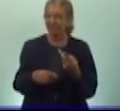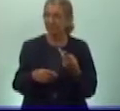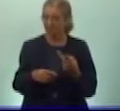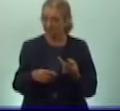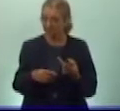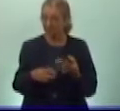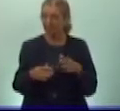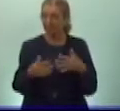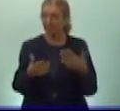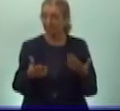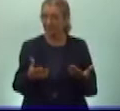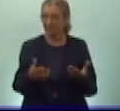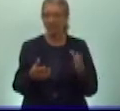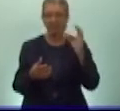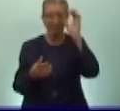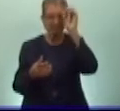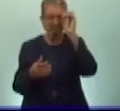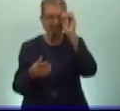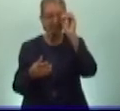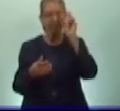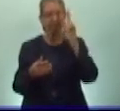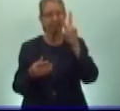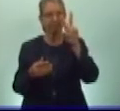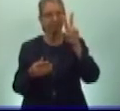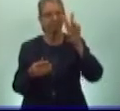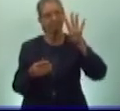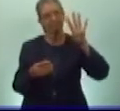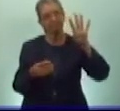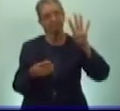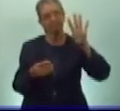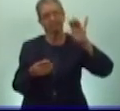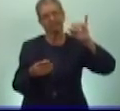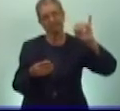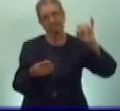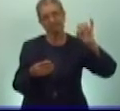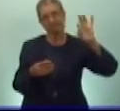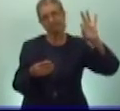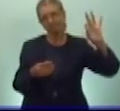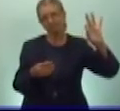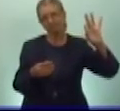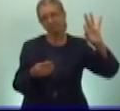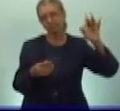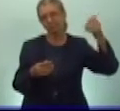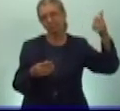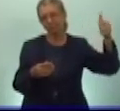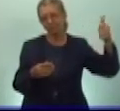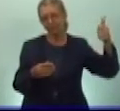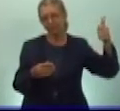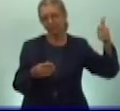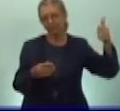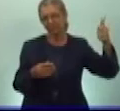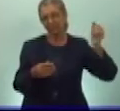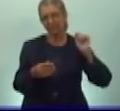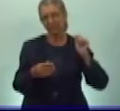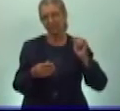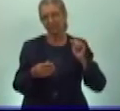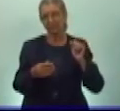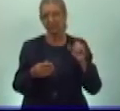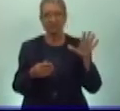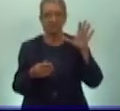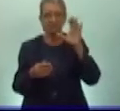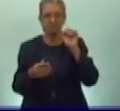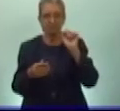precisamente los números 0, 2, 4, 6, 8, 10 y